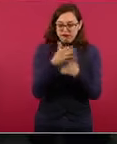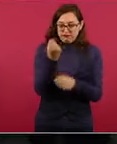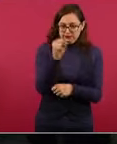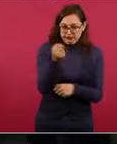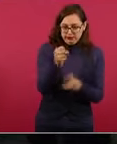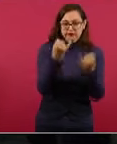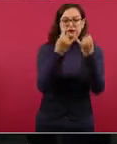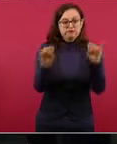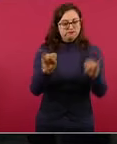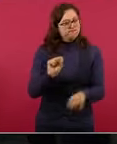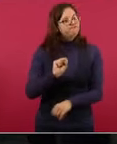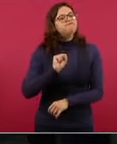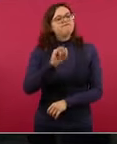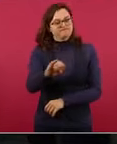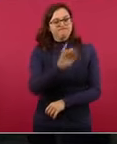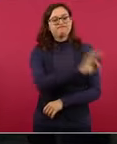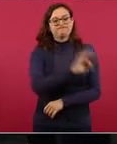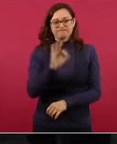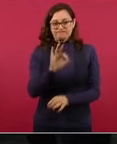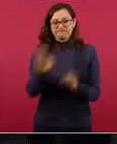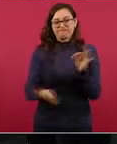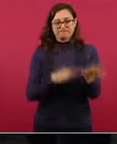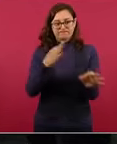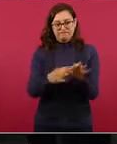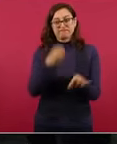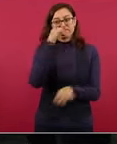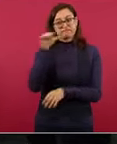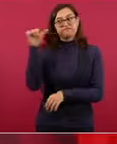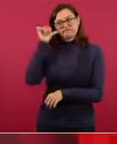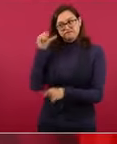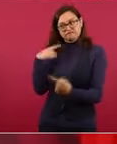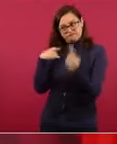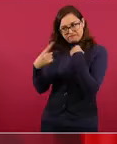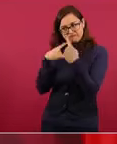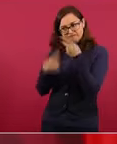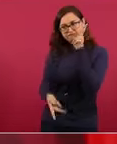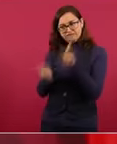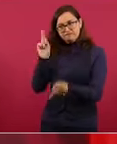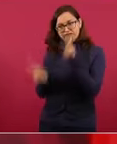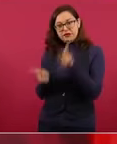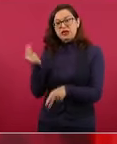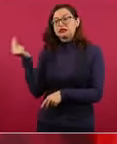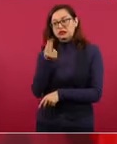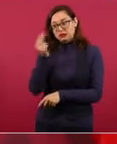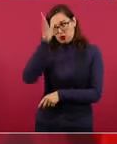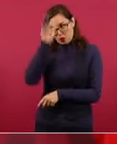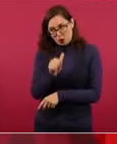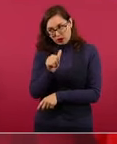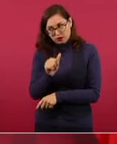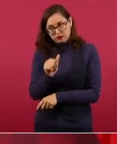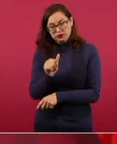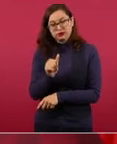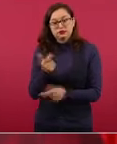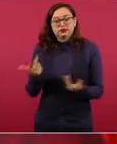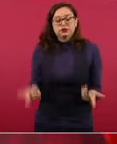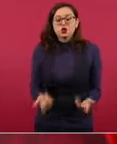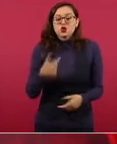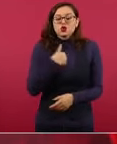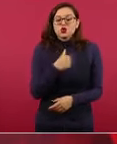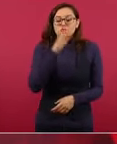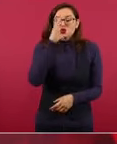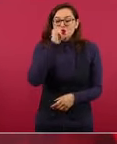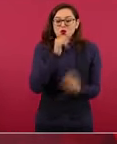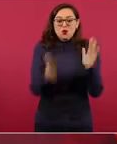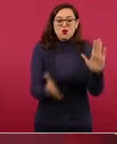hablaba yo de eso precisamente porque yo no puedo y quedar